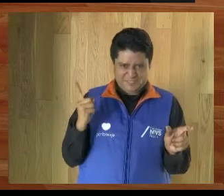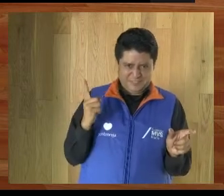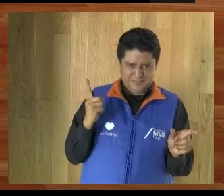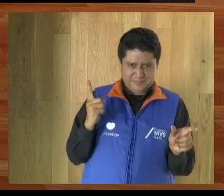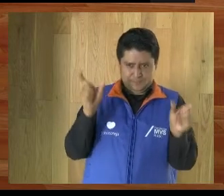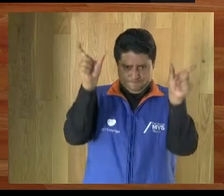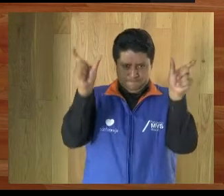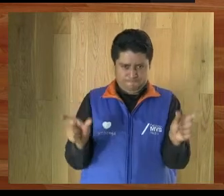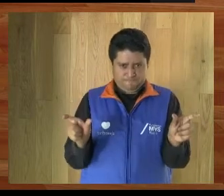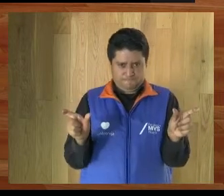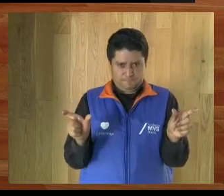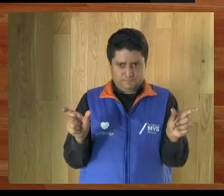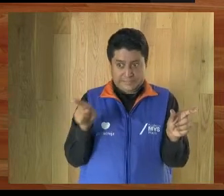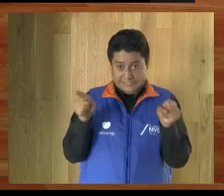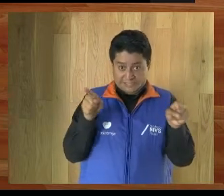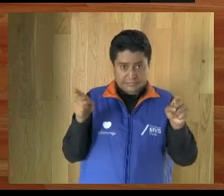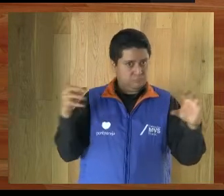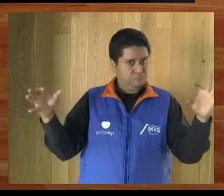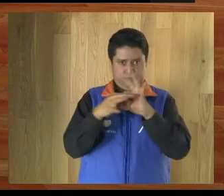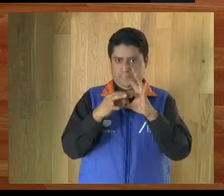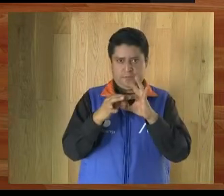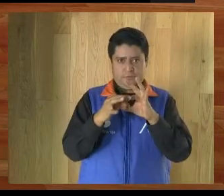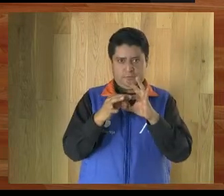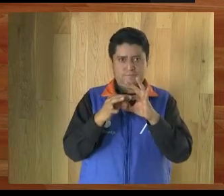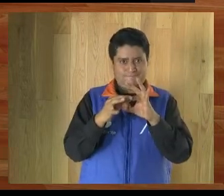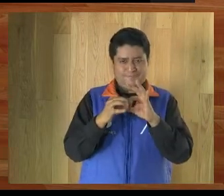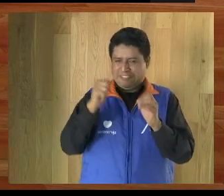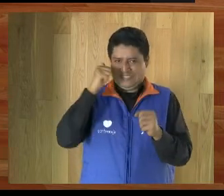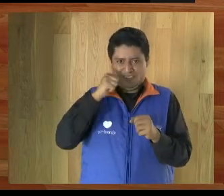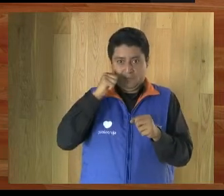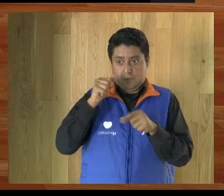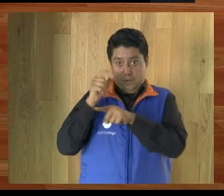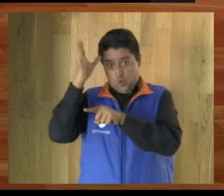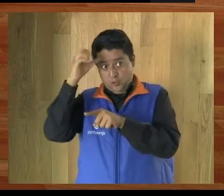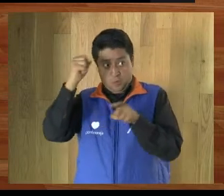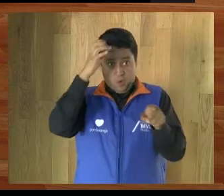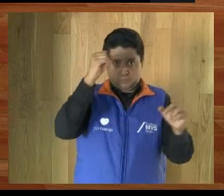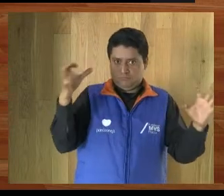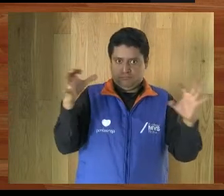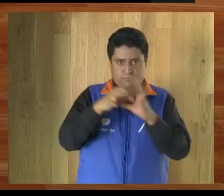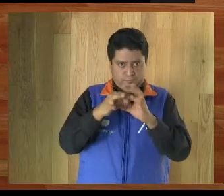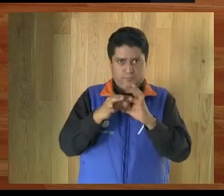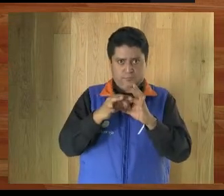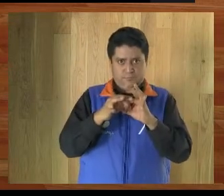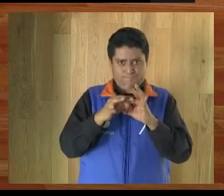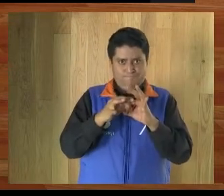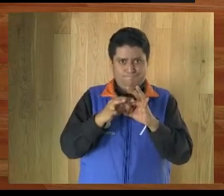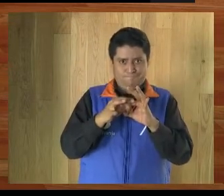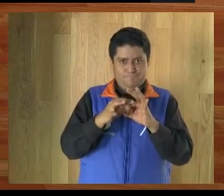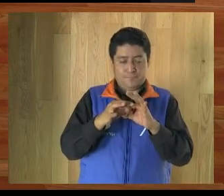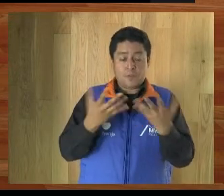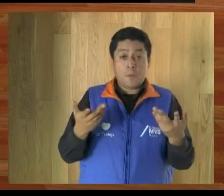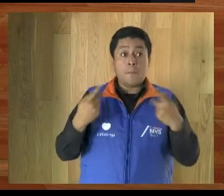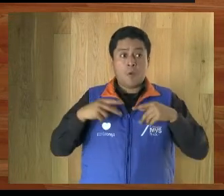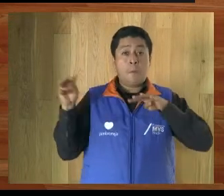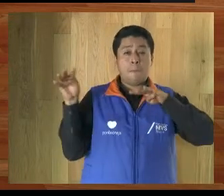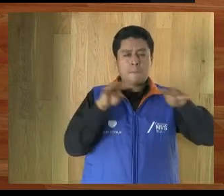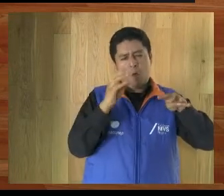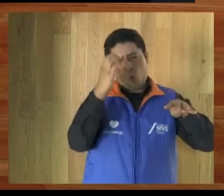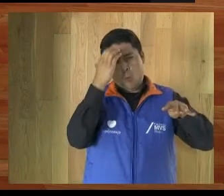que ven, lo que hacen los grupos de interés, ¿no? Entonces, en el caso de la reputación